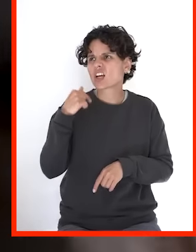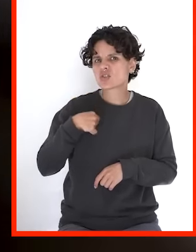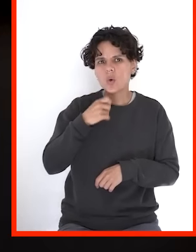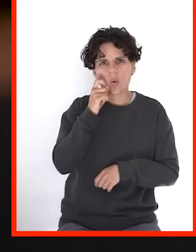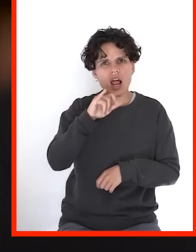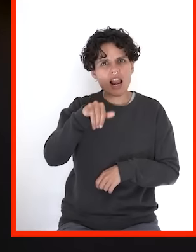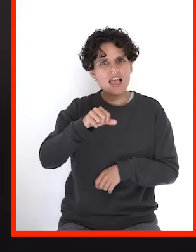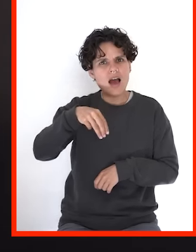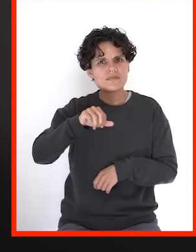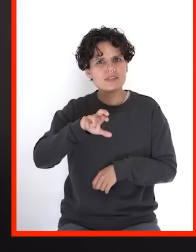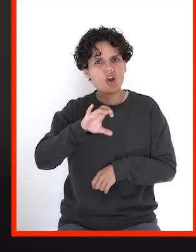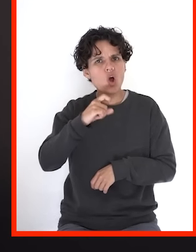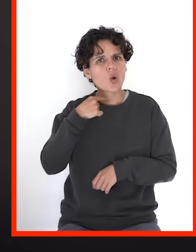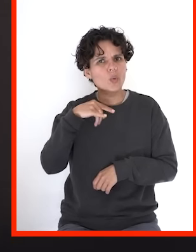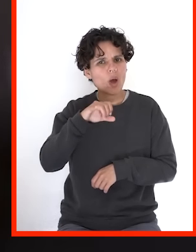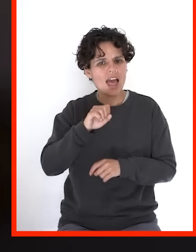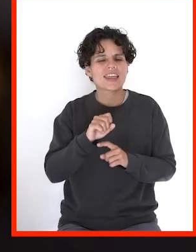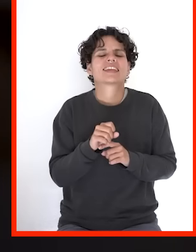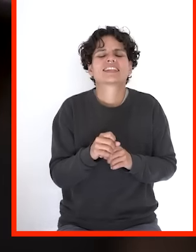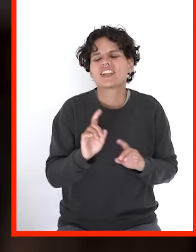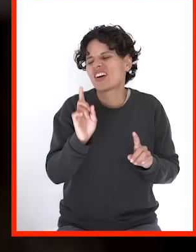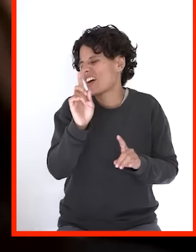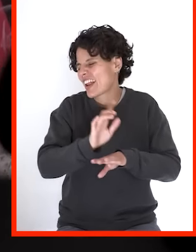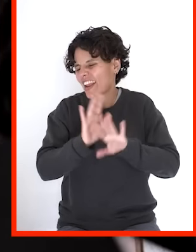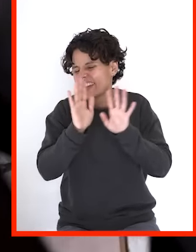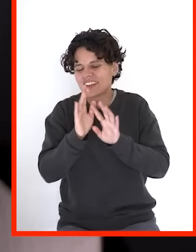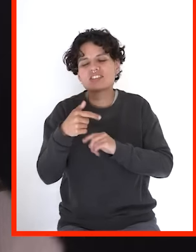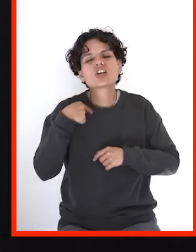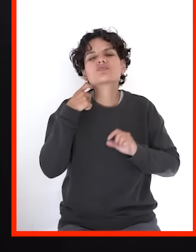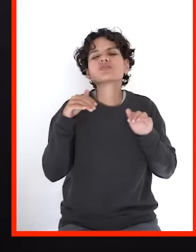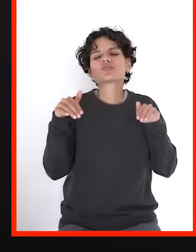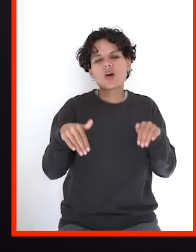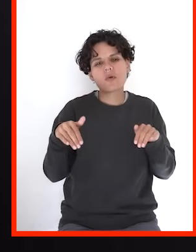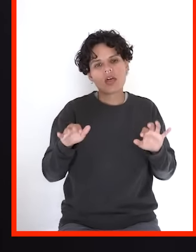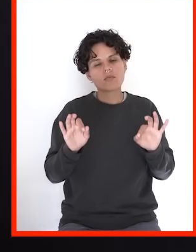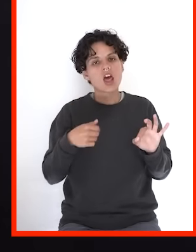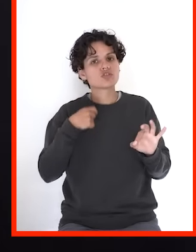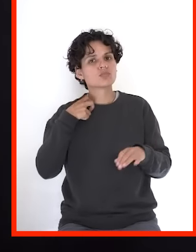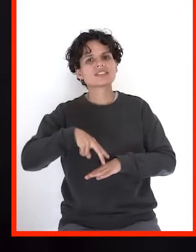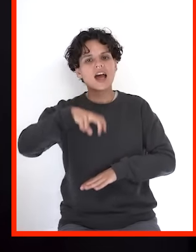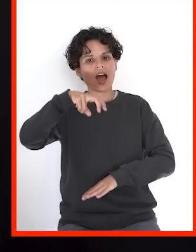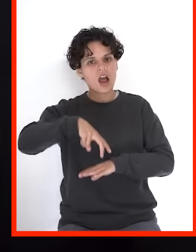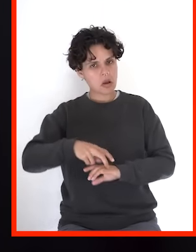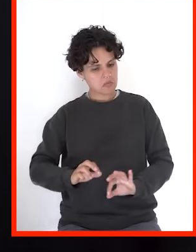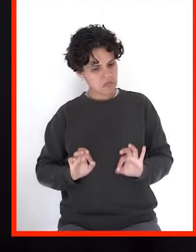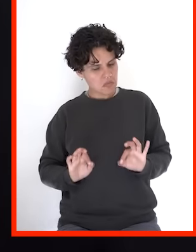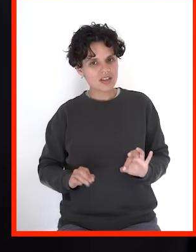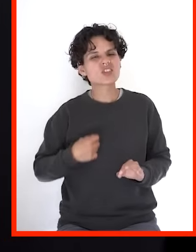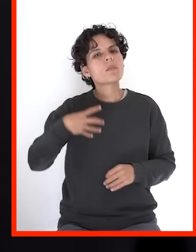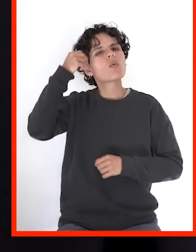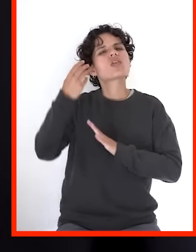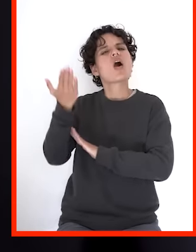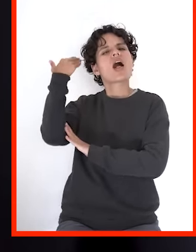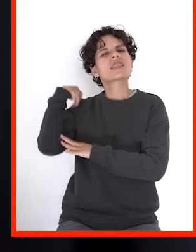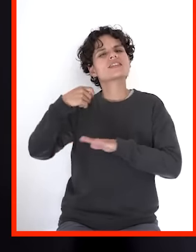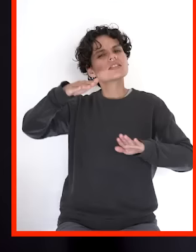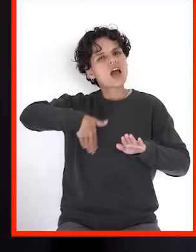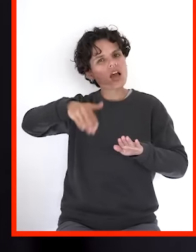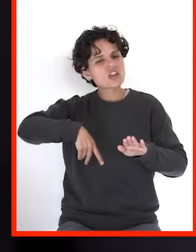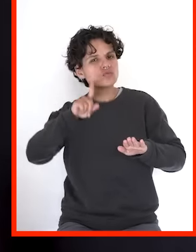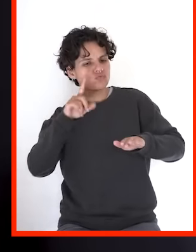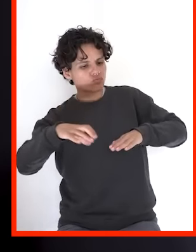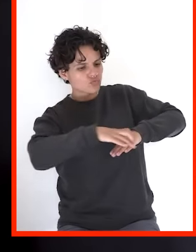No sé, yo le pongo aquí en color, pero estas son cómodas, pues con puertas pego cualquier salto. ¿Ah? Me recuerda cuando yo andaba en skate,